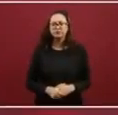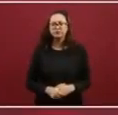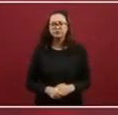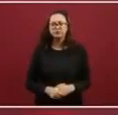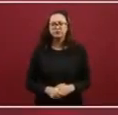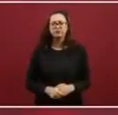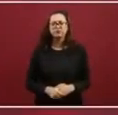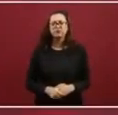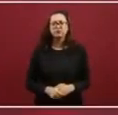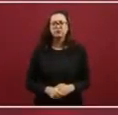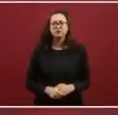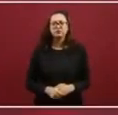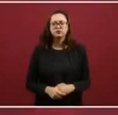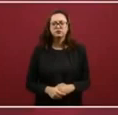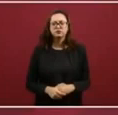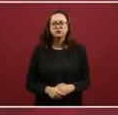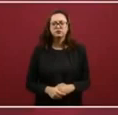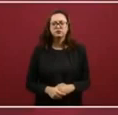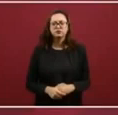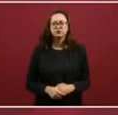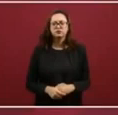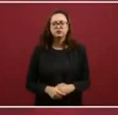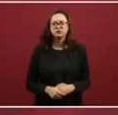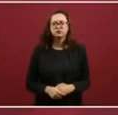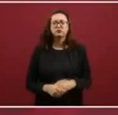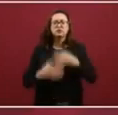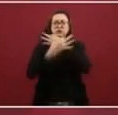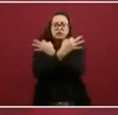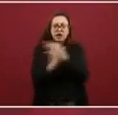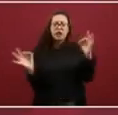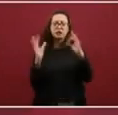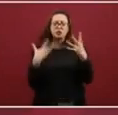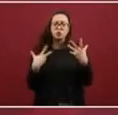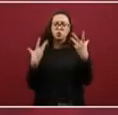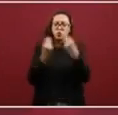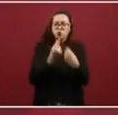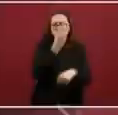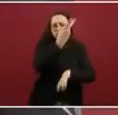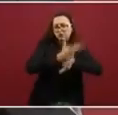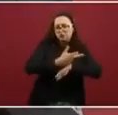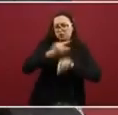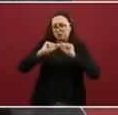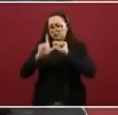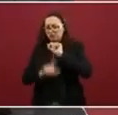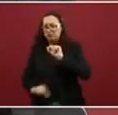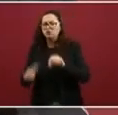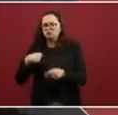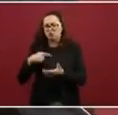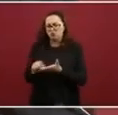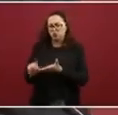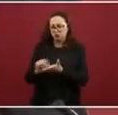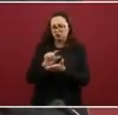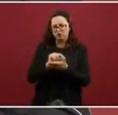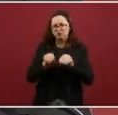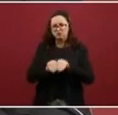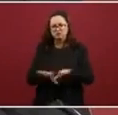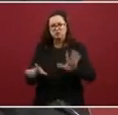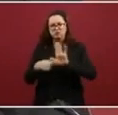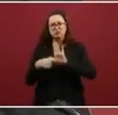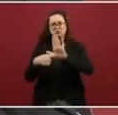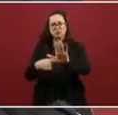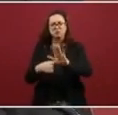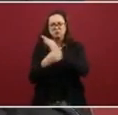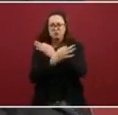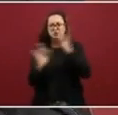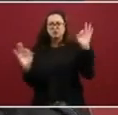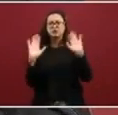declaración conjunta que el día de ayer yo puse en mi tweet, la leí el viernes, y de todas maneras le pedí autorización al